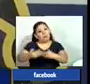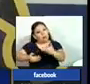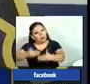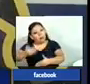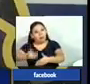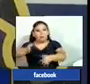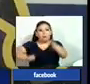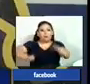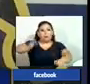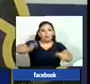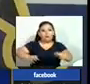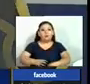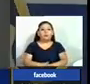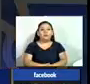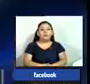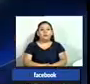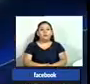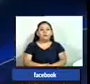al proceso judicial